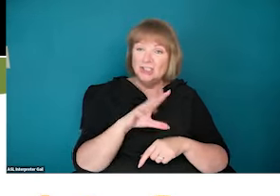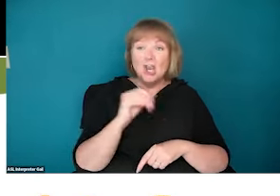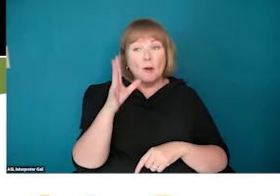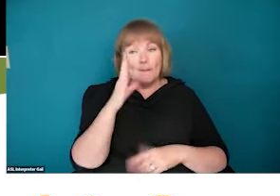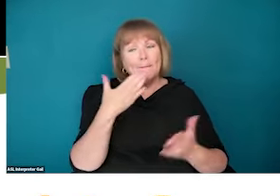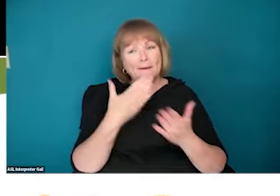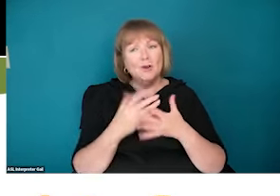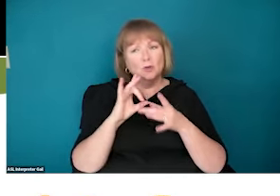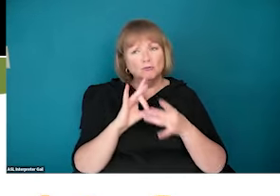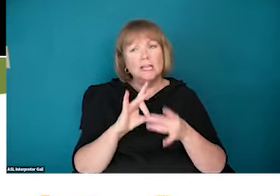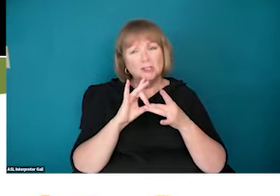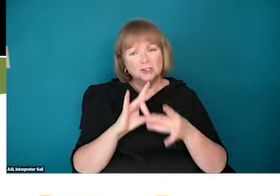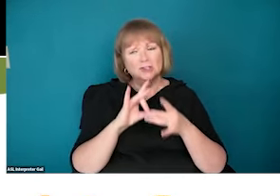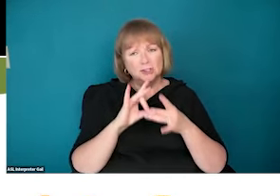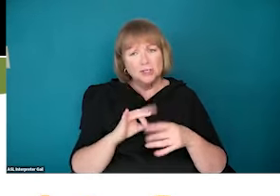error.